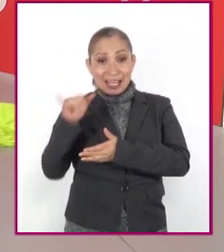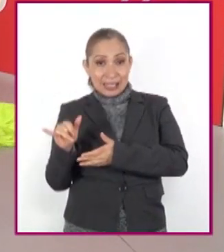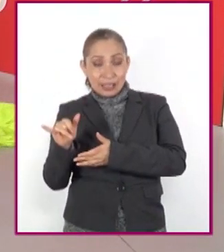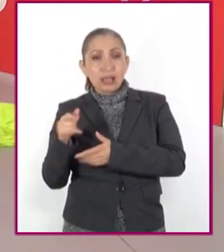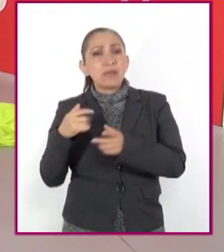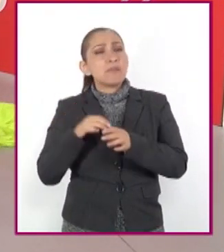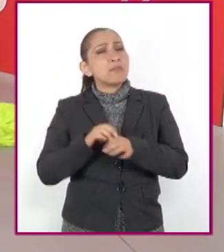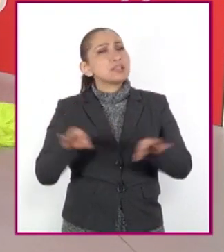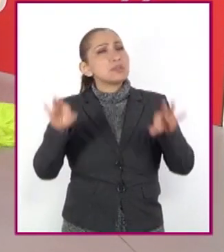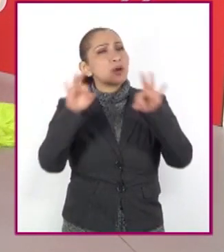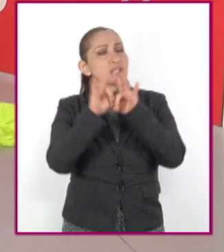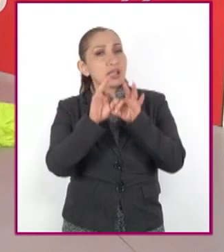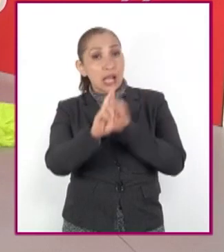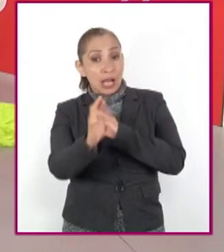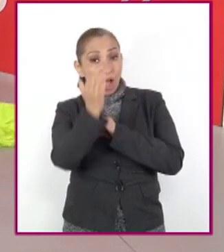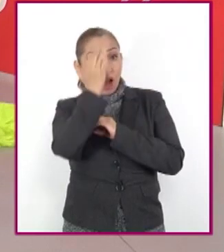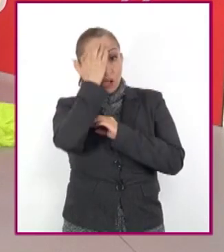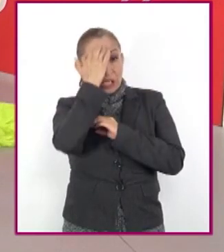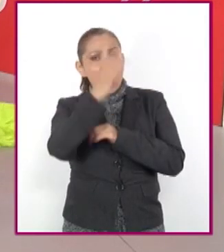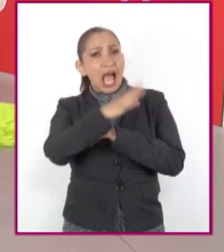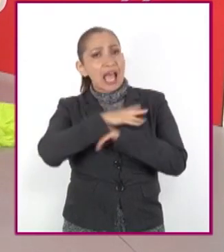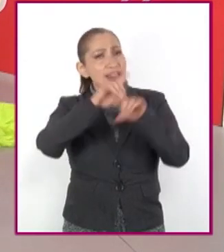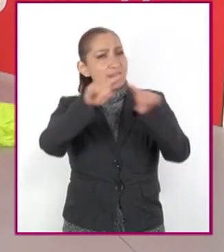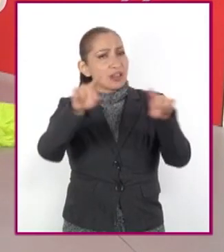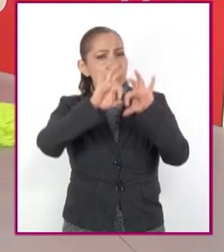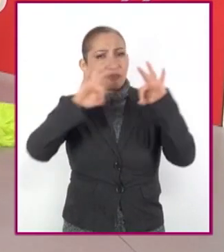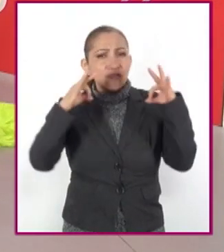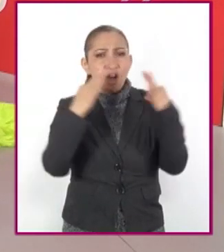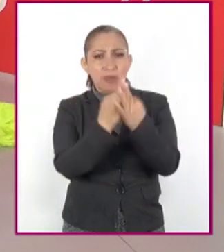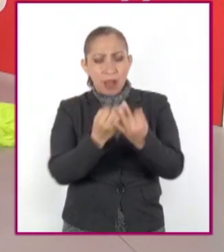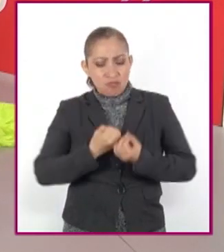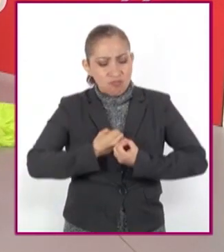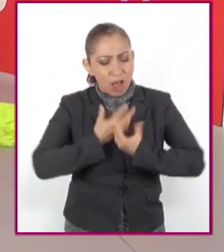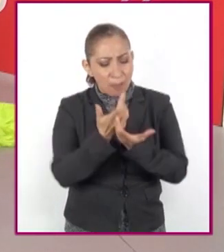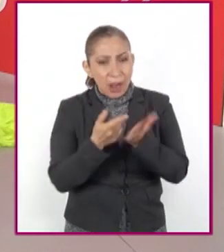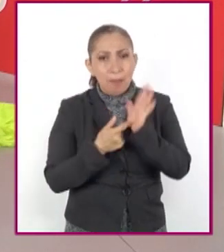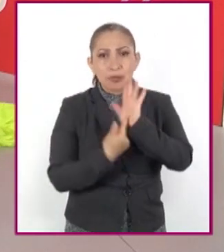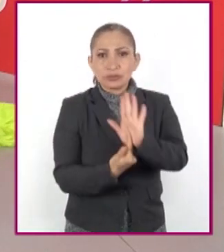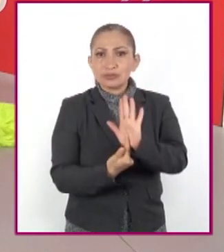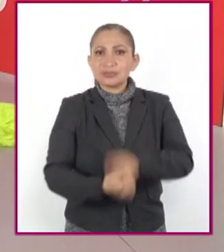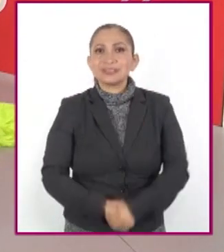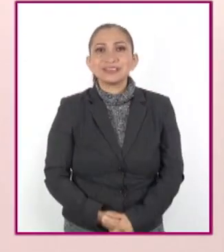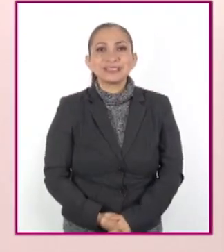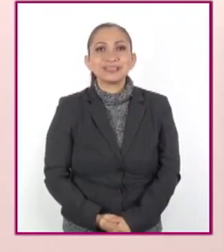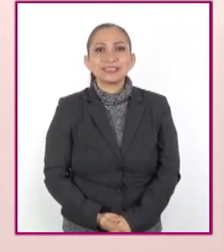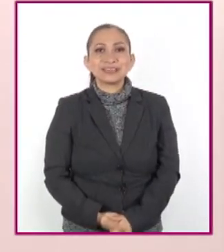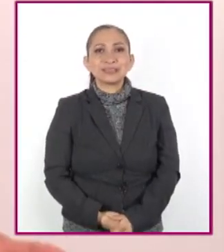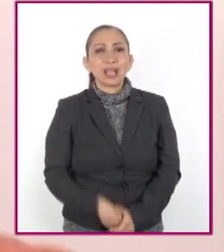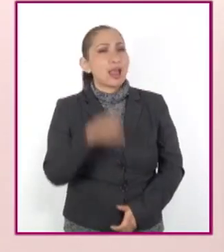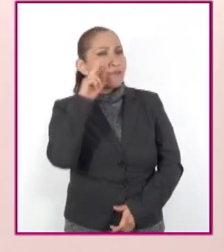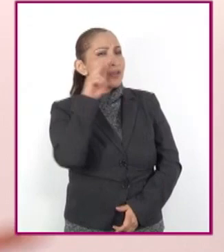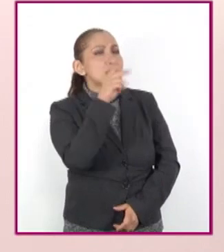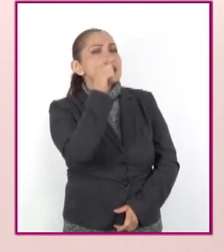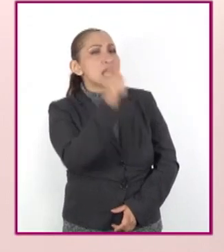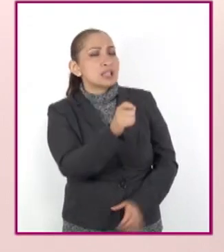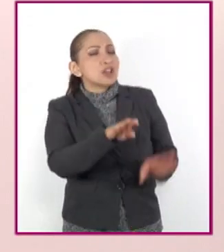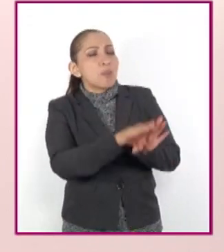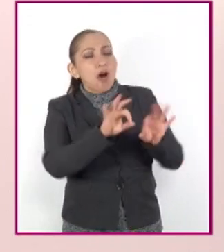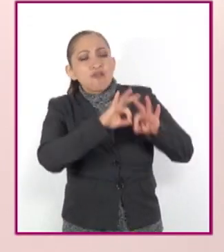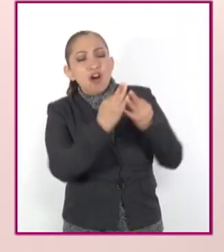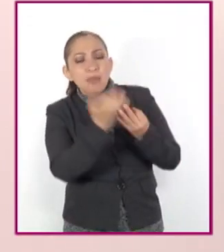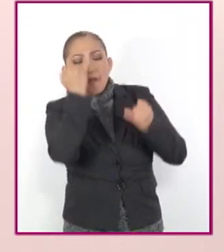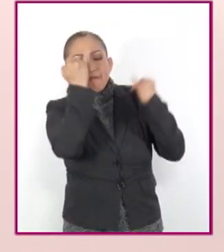aquí es reconocer que existen muchas formas expresivas para representar algo. Veamos de qué forma